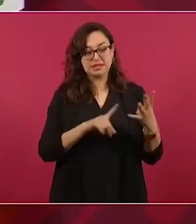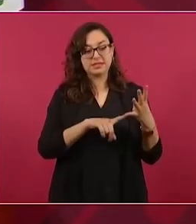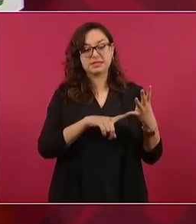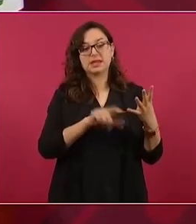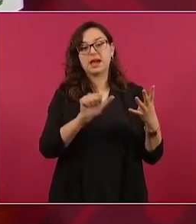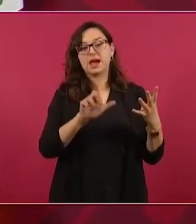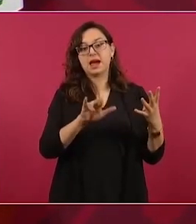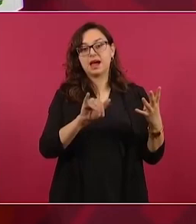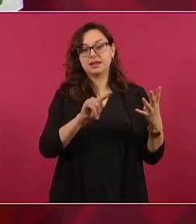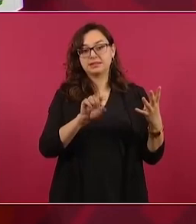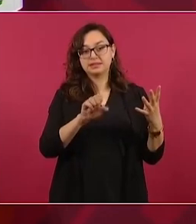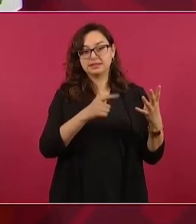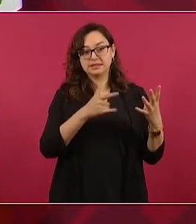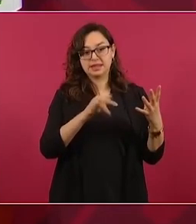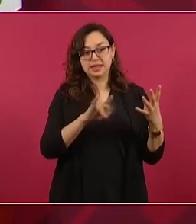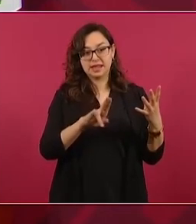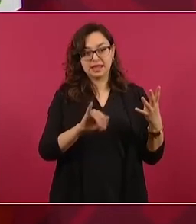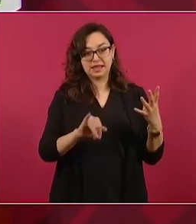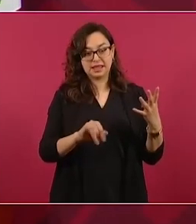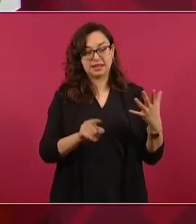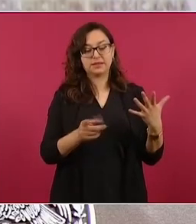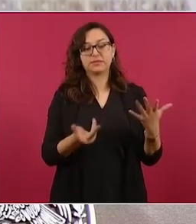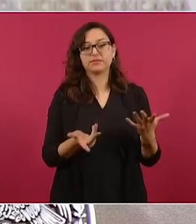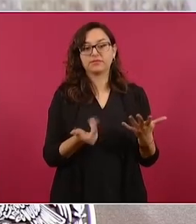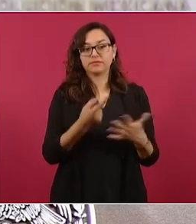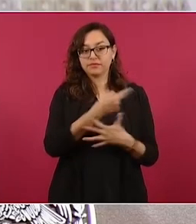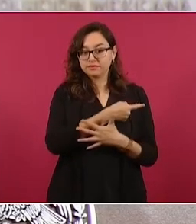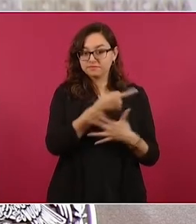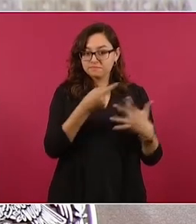Carmen Aristegui,